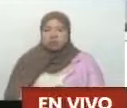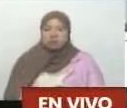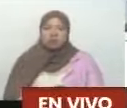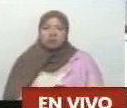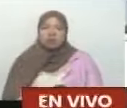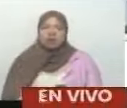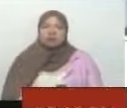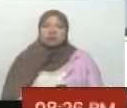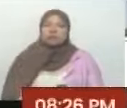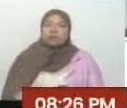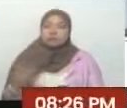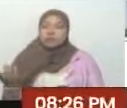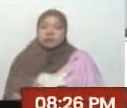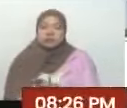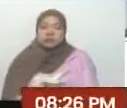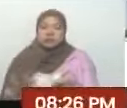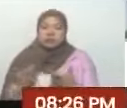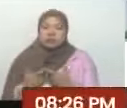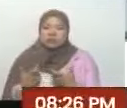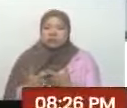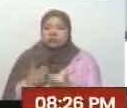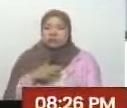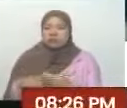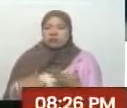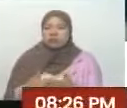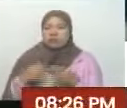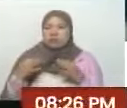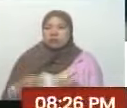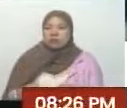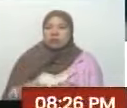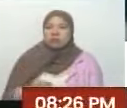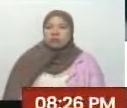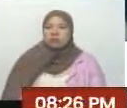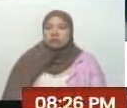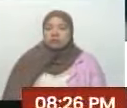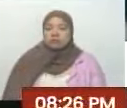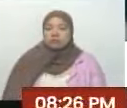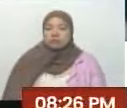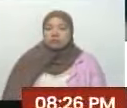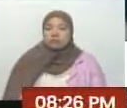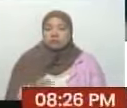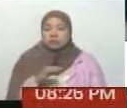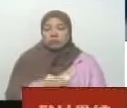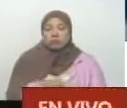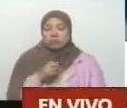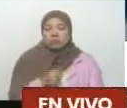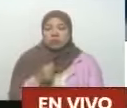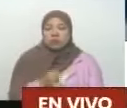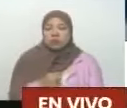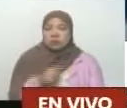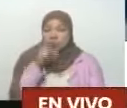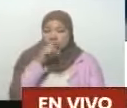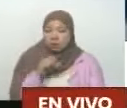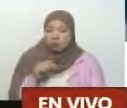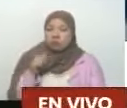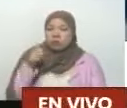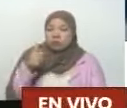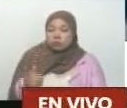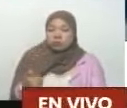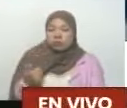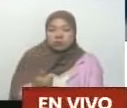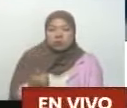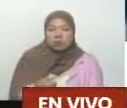del Caracazo, lo vi en las calles del Caracazo. Su rostro lo conozco bien, su trayectoria, que